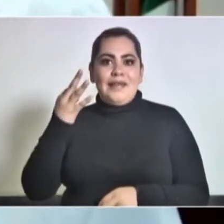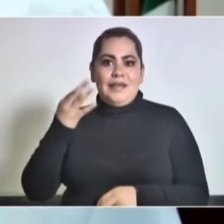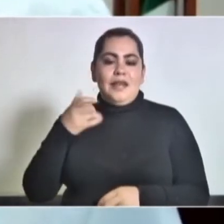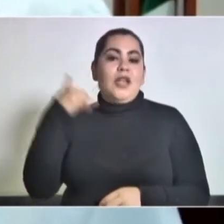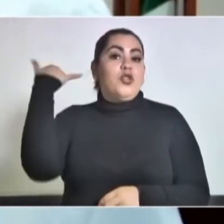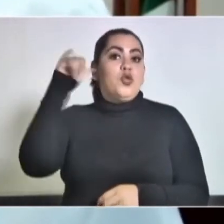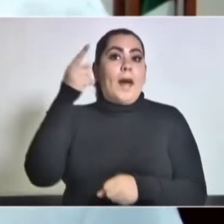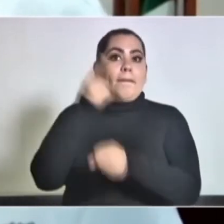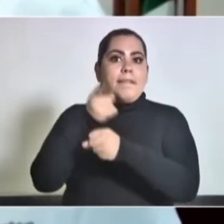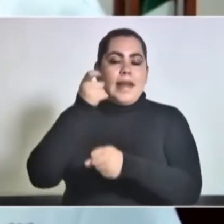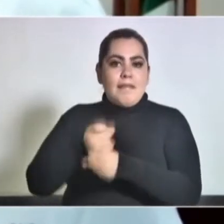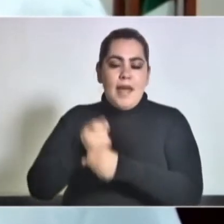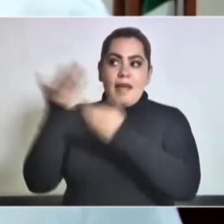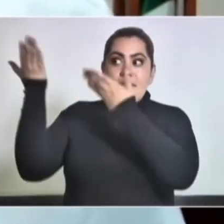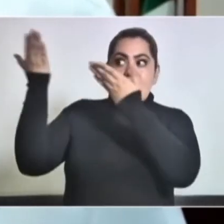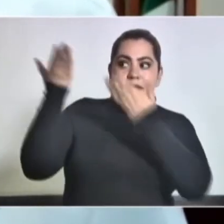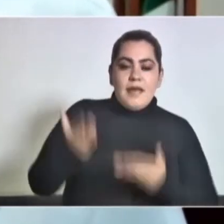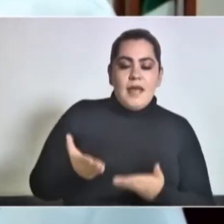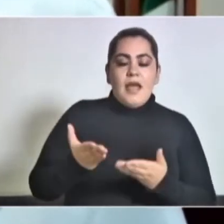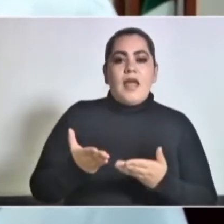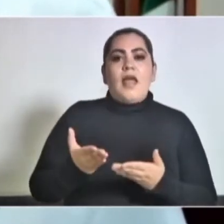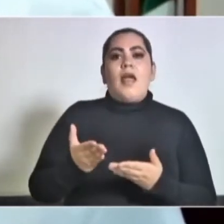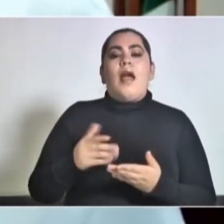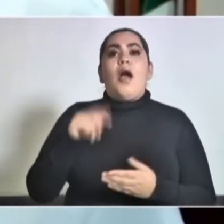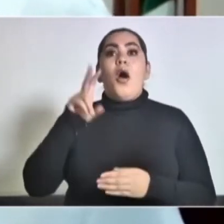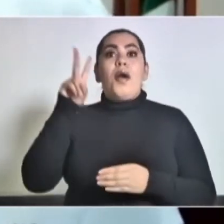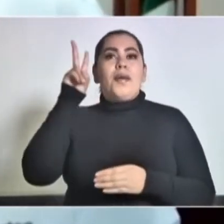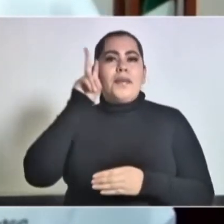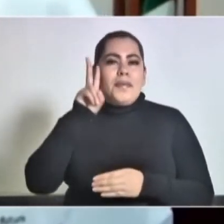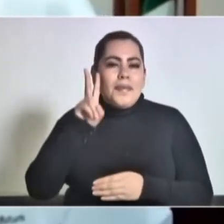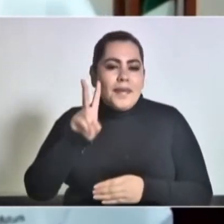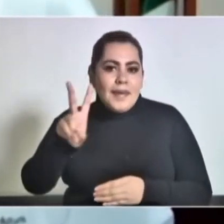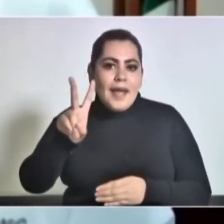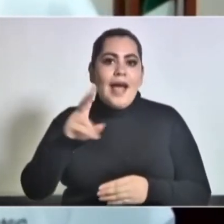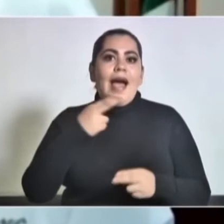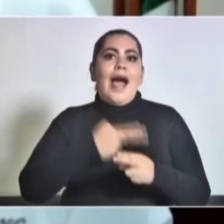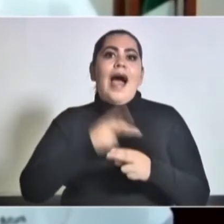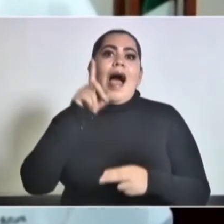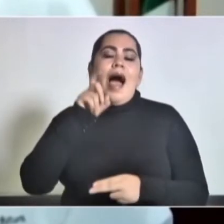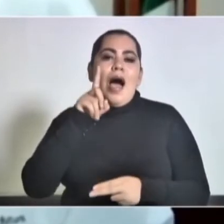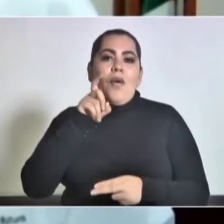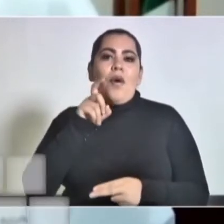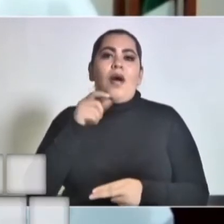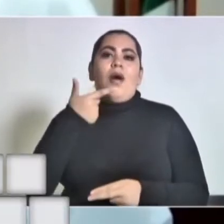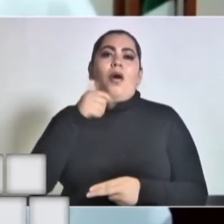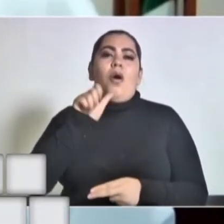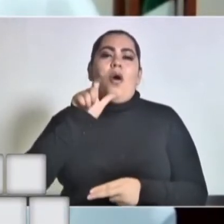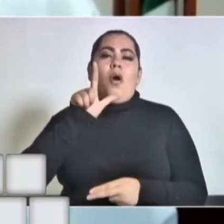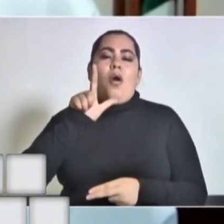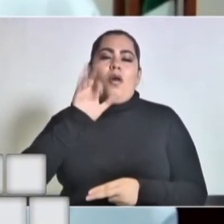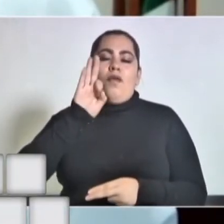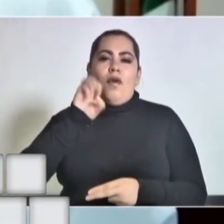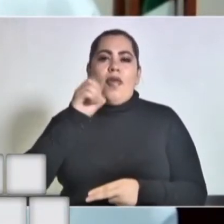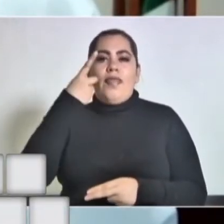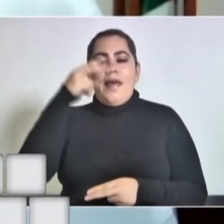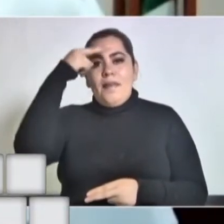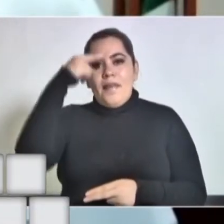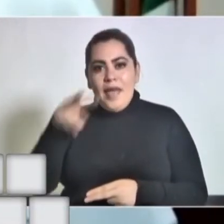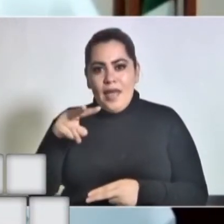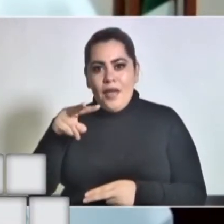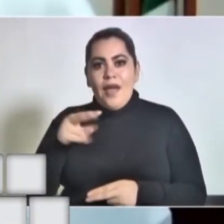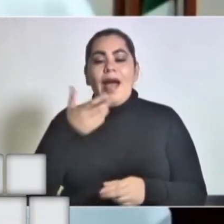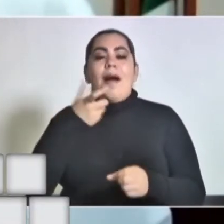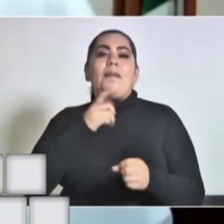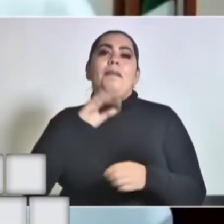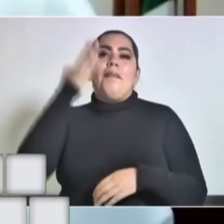península de Yucatán, estará viajando fundamentalmente por aguas del Golfo de México en su ruta